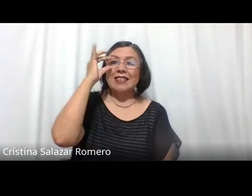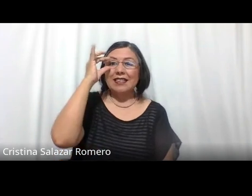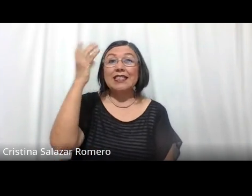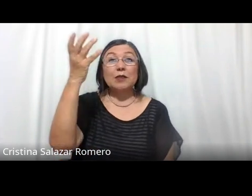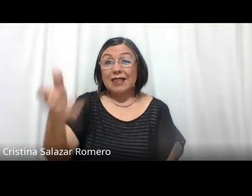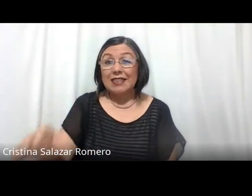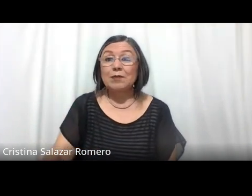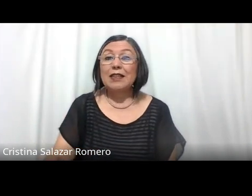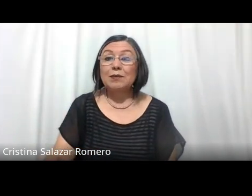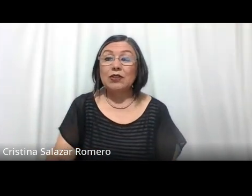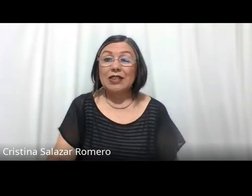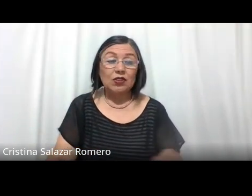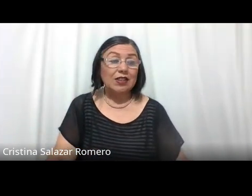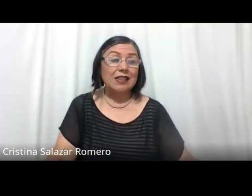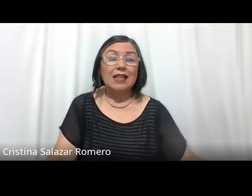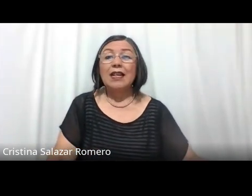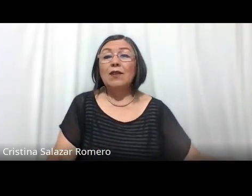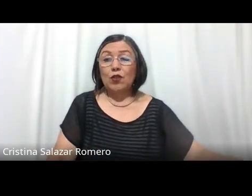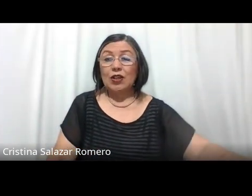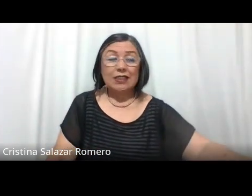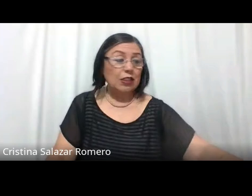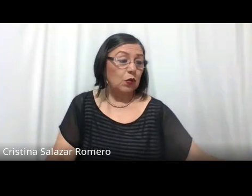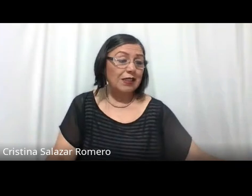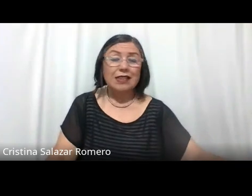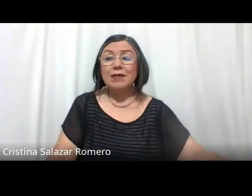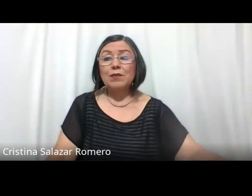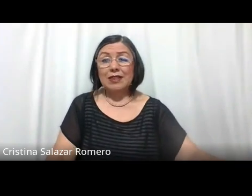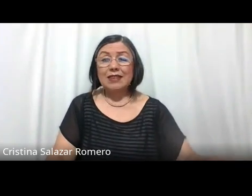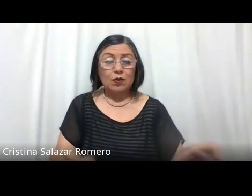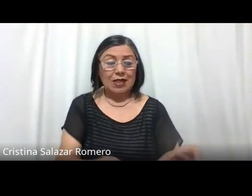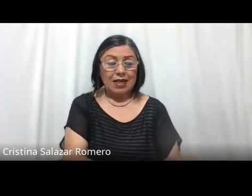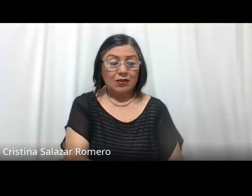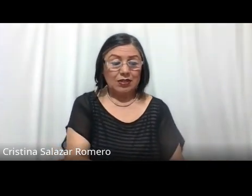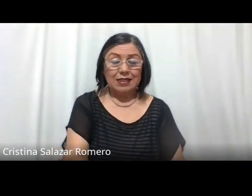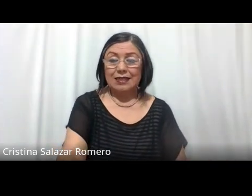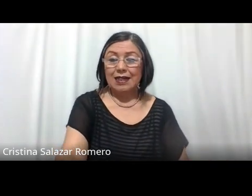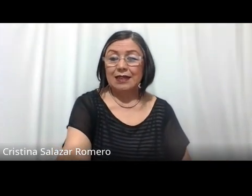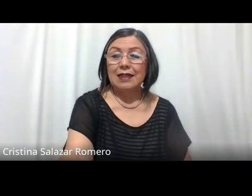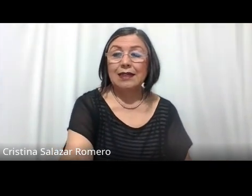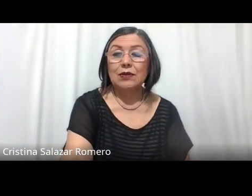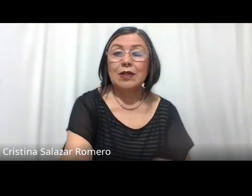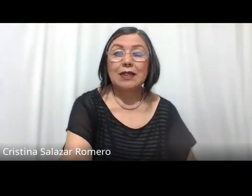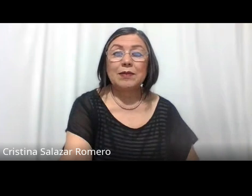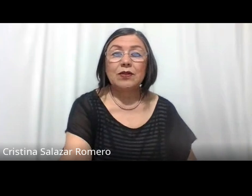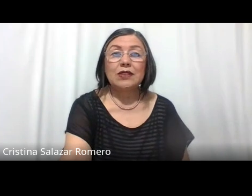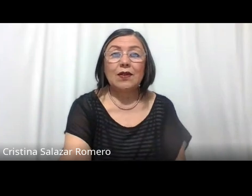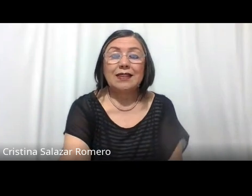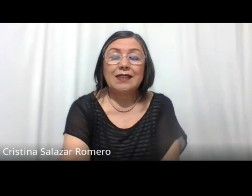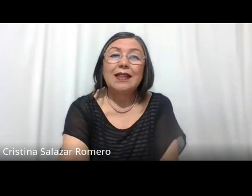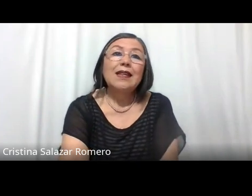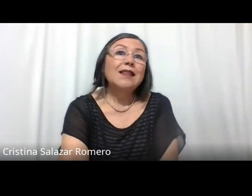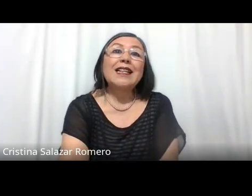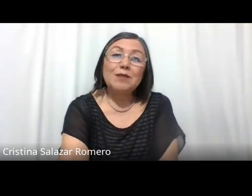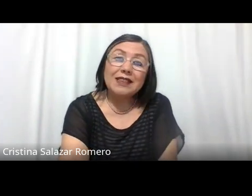señas enriquece experiencias para las personas sordas, fortalece su autoestima y pues les ayuda a socializar a las personas sordas.